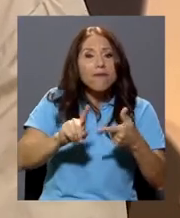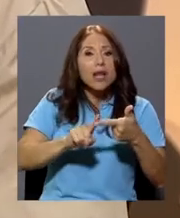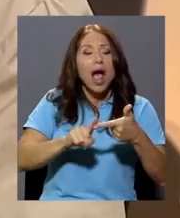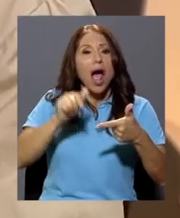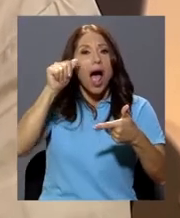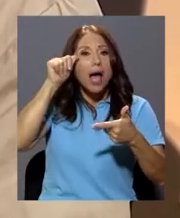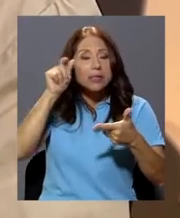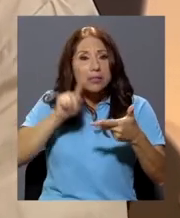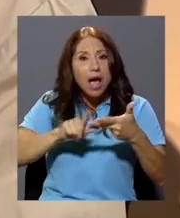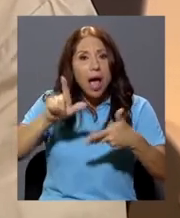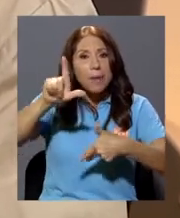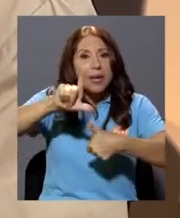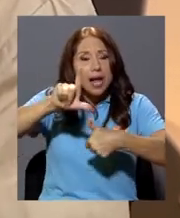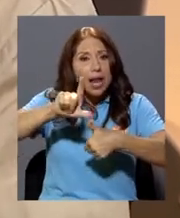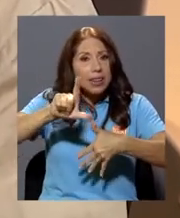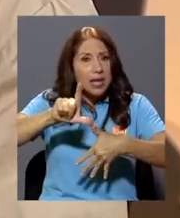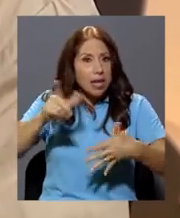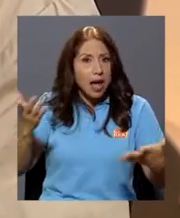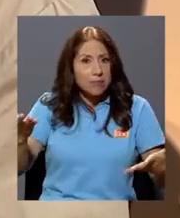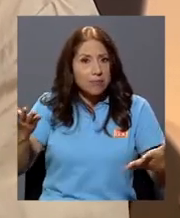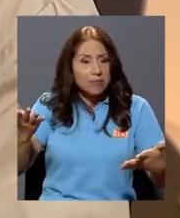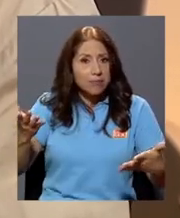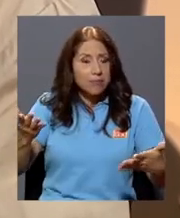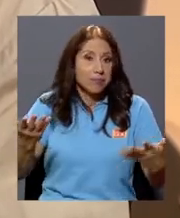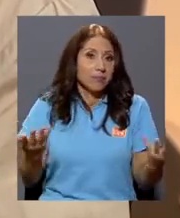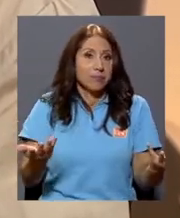de América Latina.